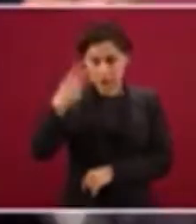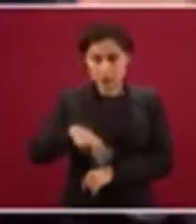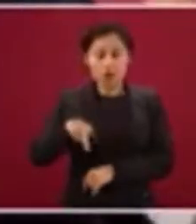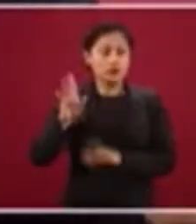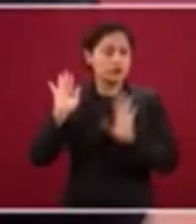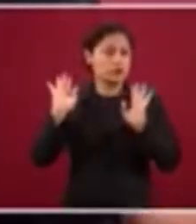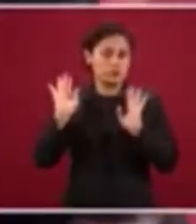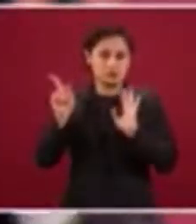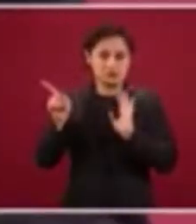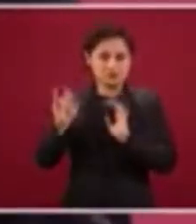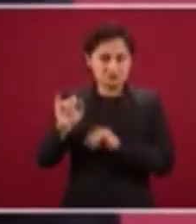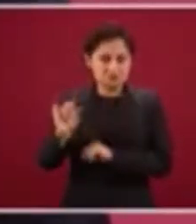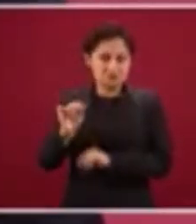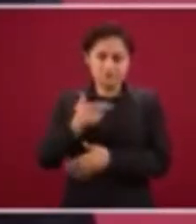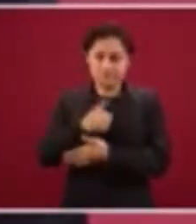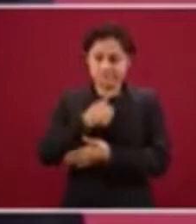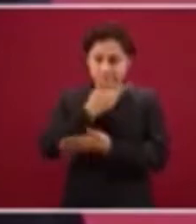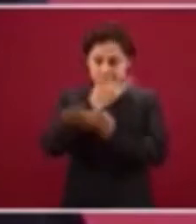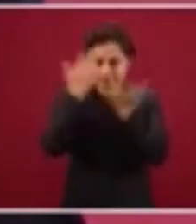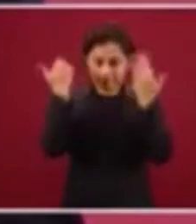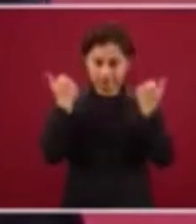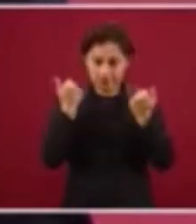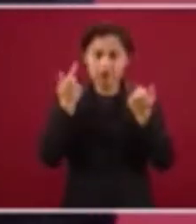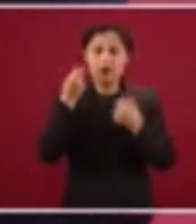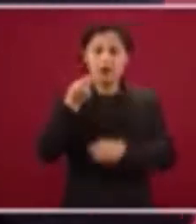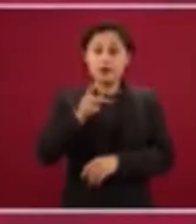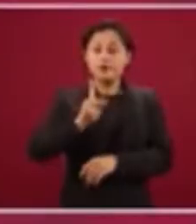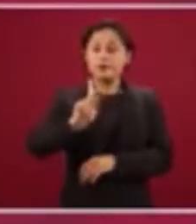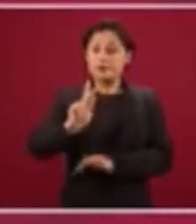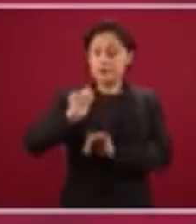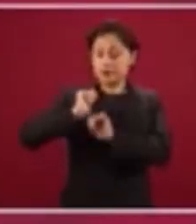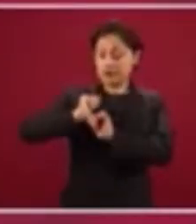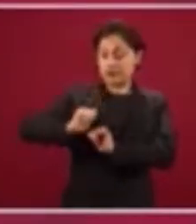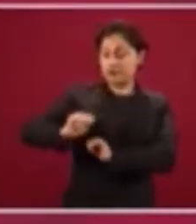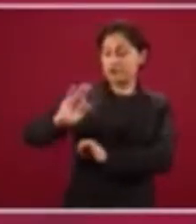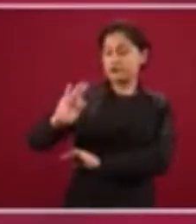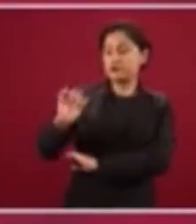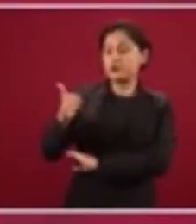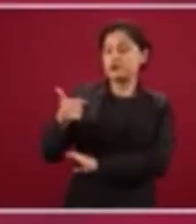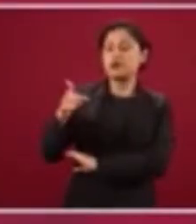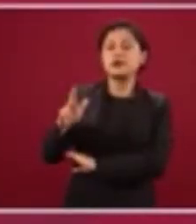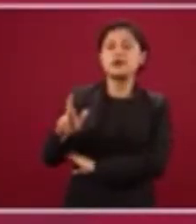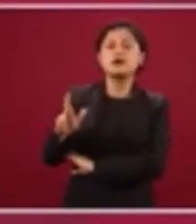la fiscalía, aclaro, es autónoma.